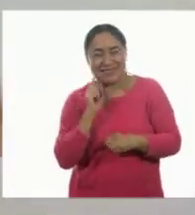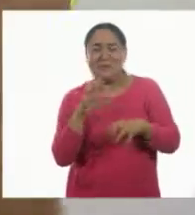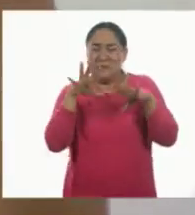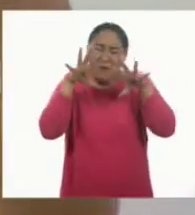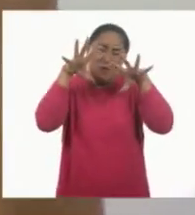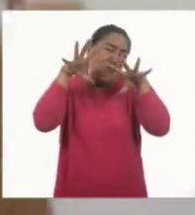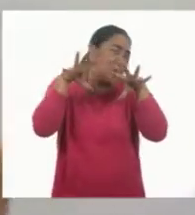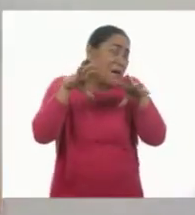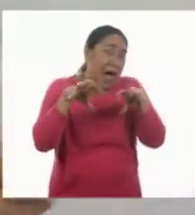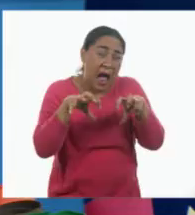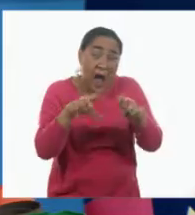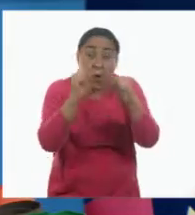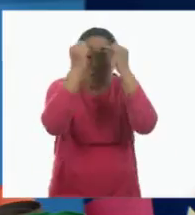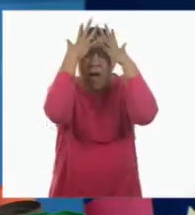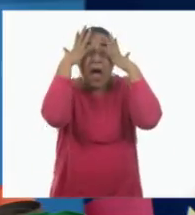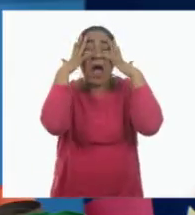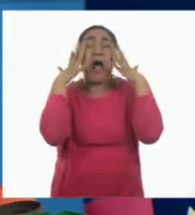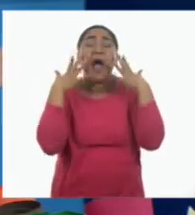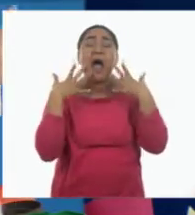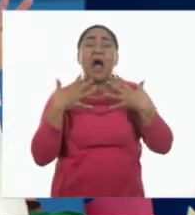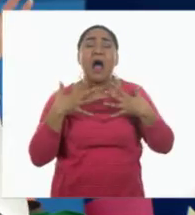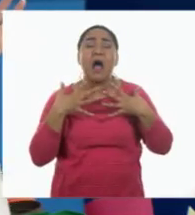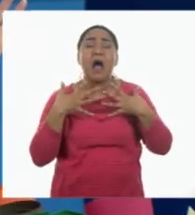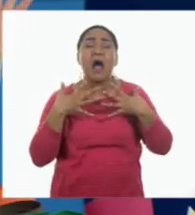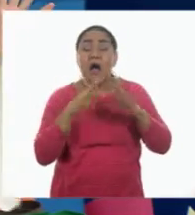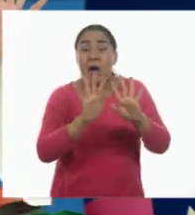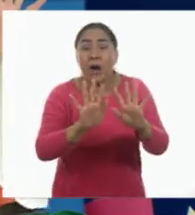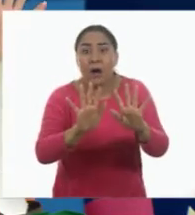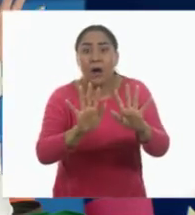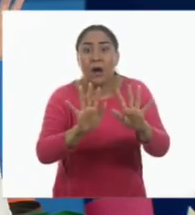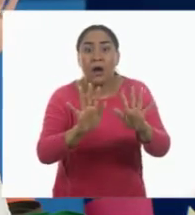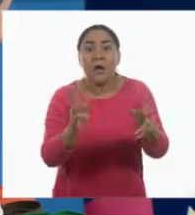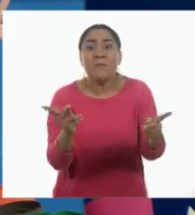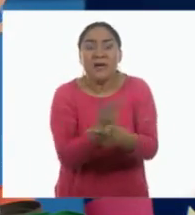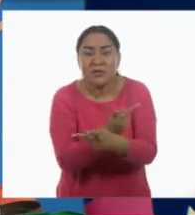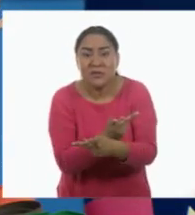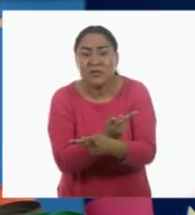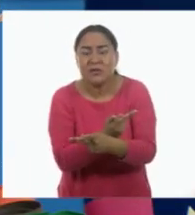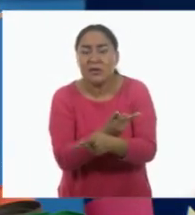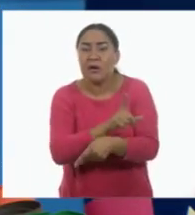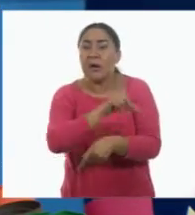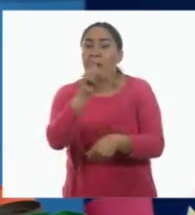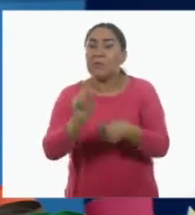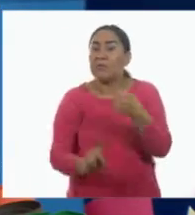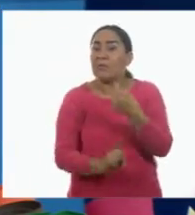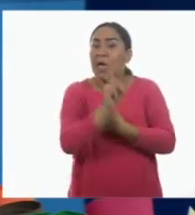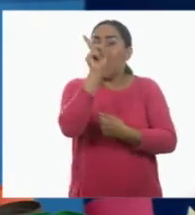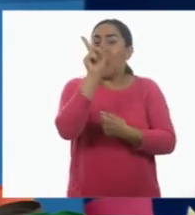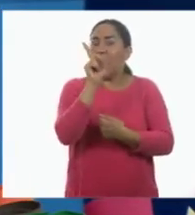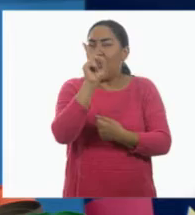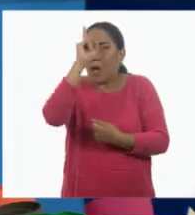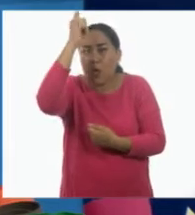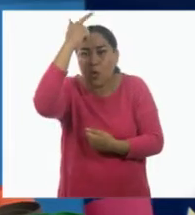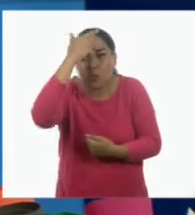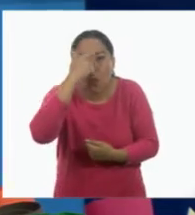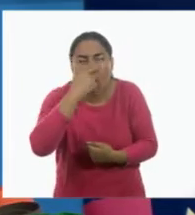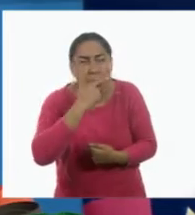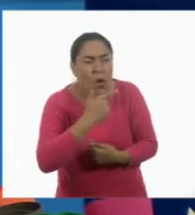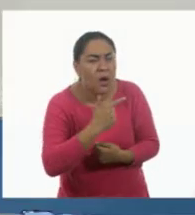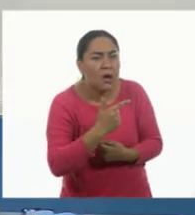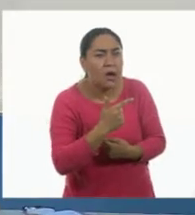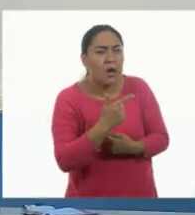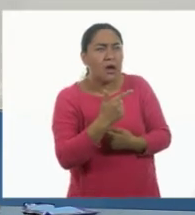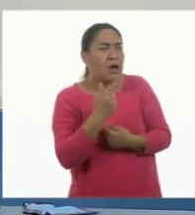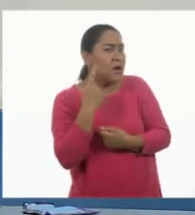Sí, la lluvia lo empapaba, pero ¡ah! ¡Qué cosa! De repente, en la noche, se oían a